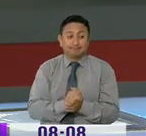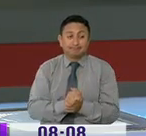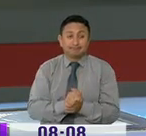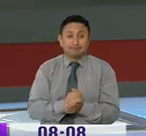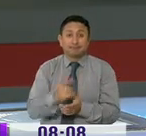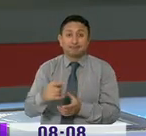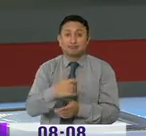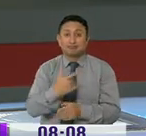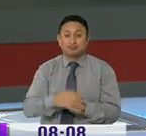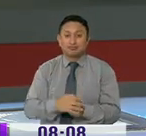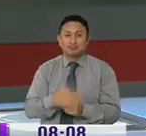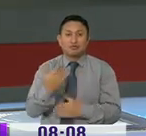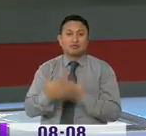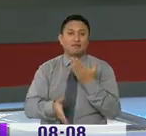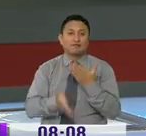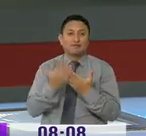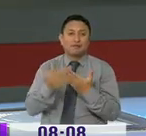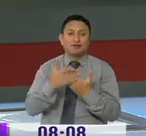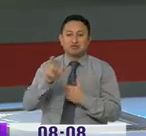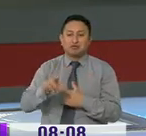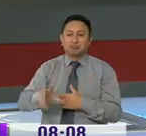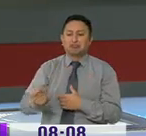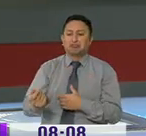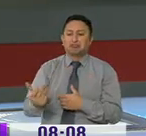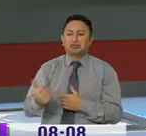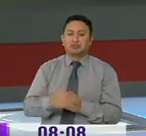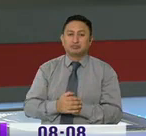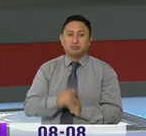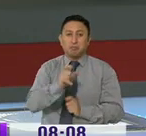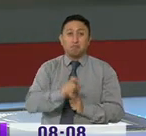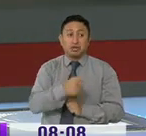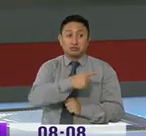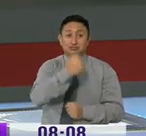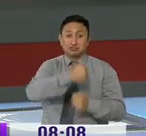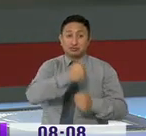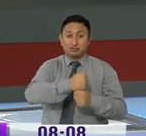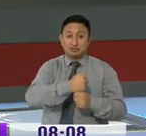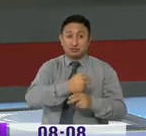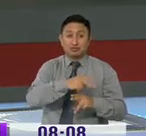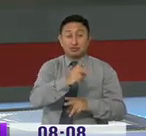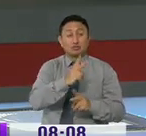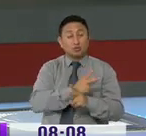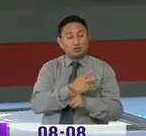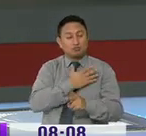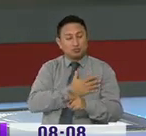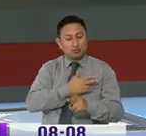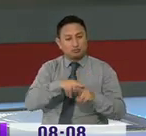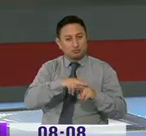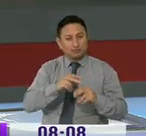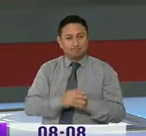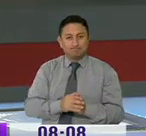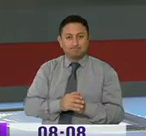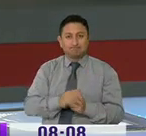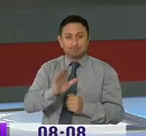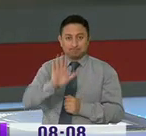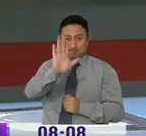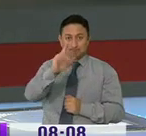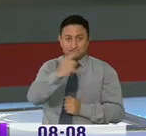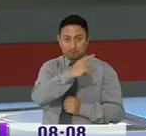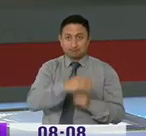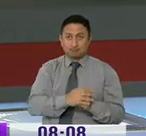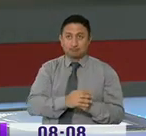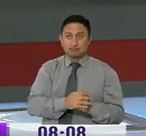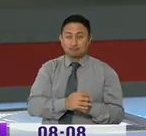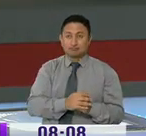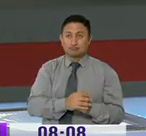el dinero del trabajo honesto de muchas personas. A los vecinos taxistas, tener el cuidado del caso. Ponga en pantalla, ya tenemos al accidente de la